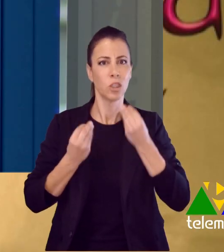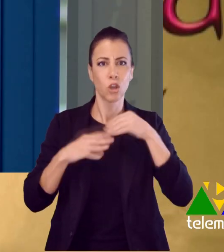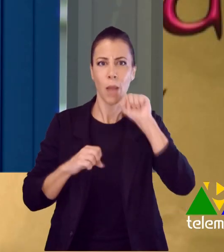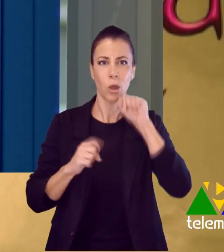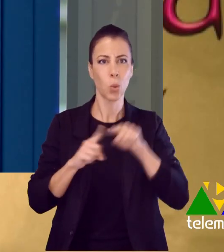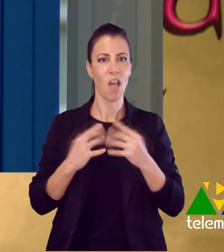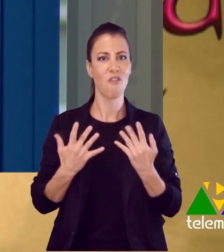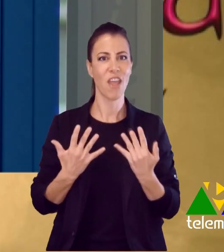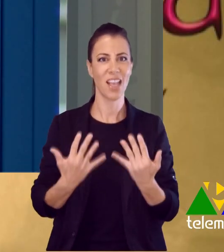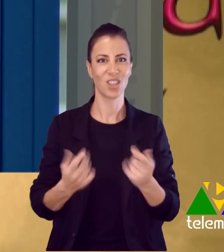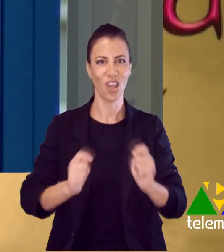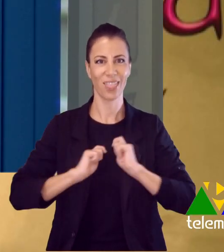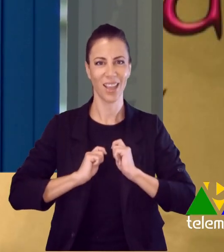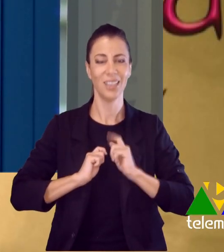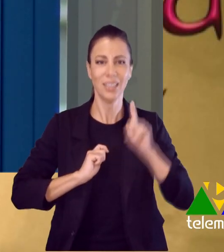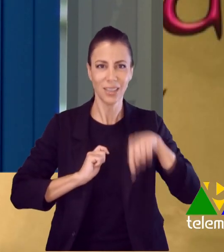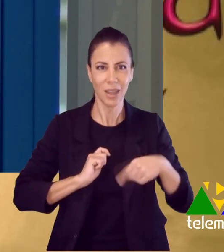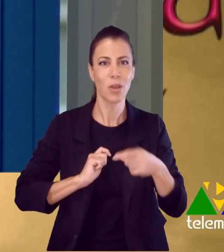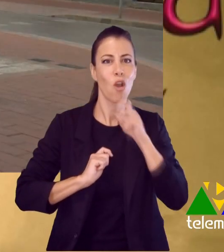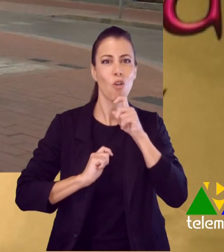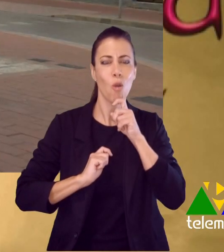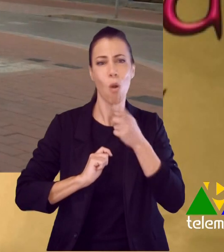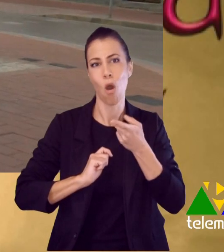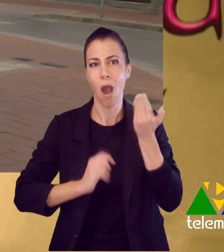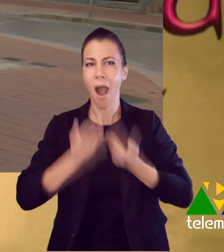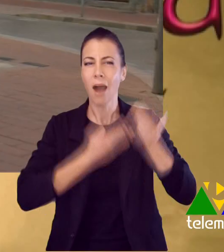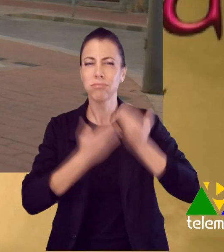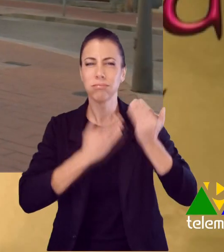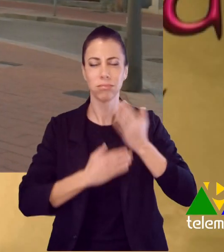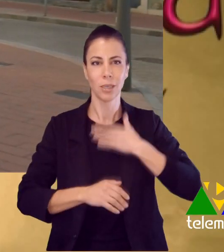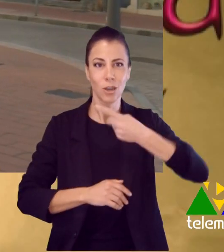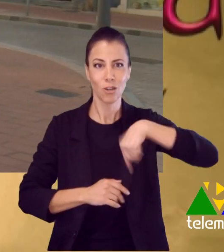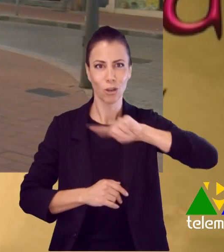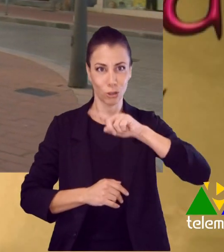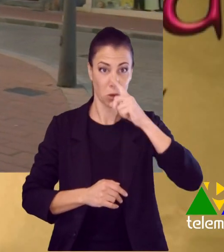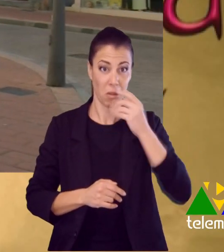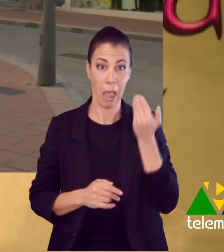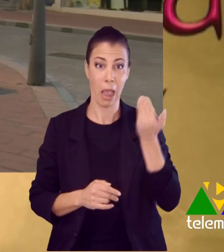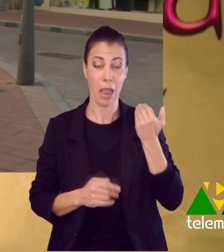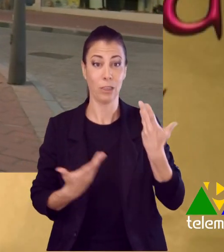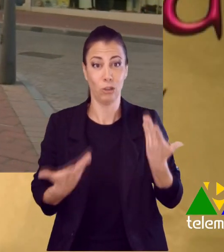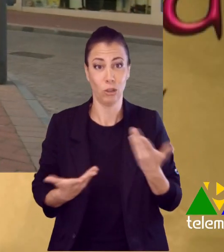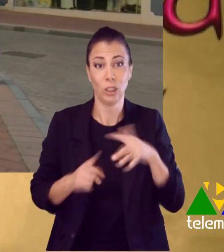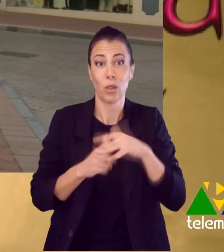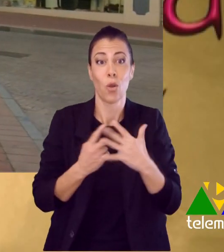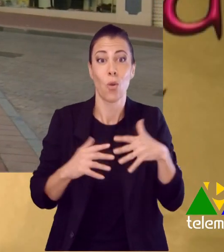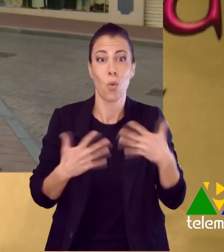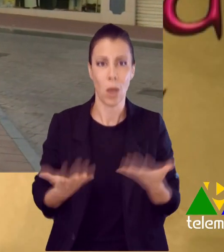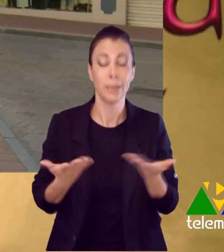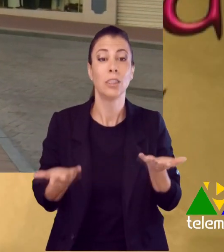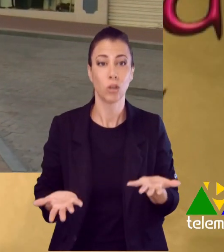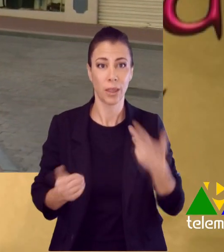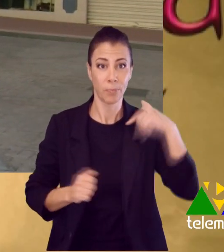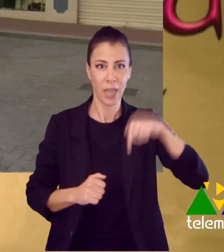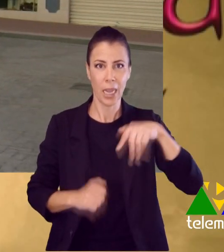todo, pues nos refresca cómo éramos nosotros hace unos cuantos añitos. Nos encontramos en esta